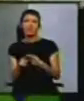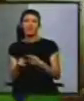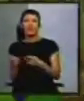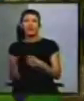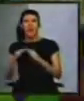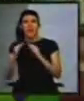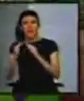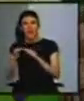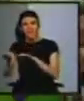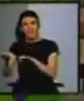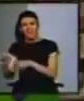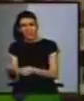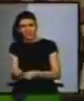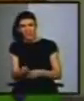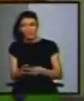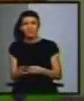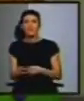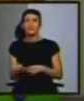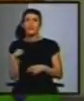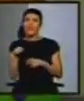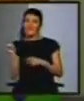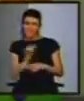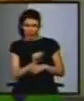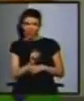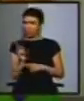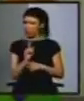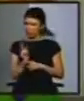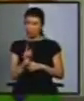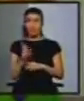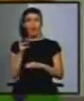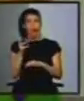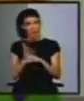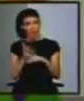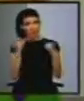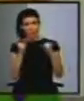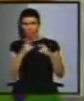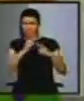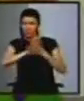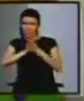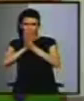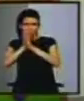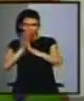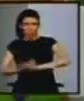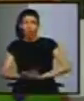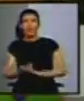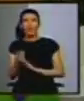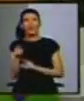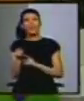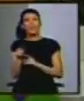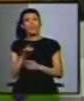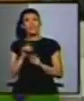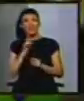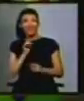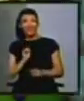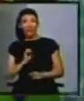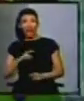Acá los precios no son tan bajos, pero se pueden encontrar todos los juguetes. En Tacna no existe la palabra